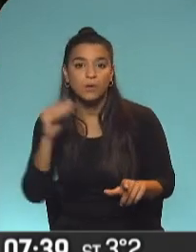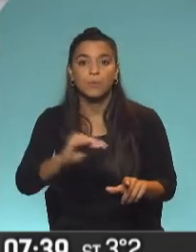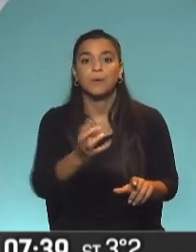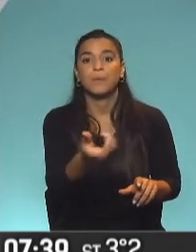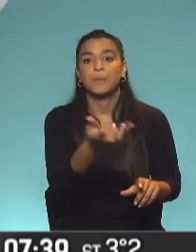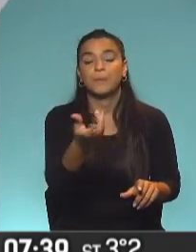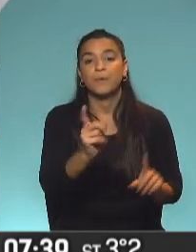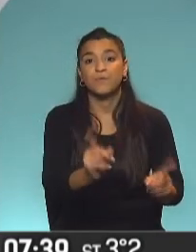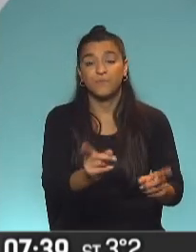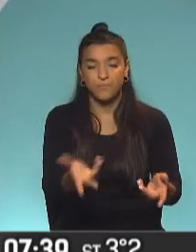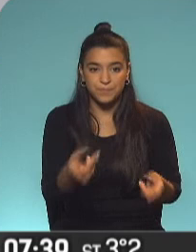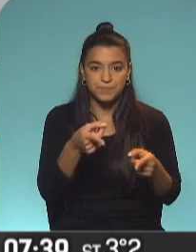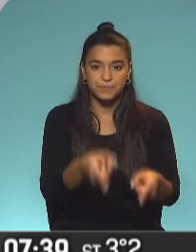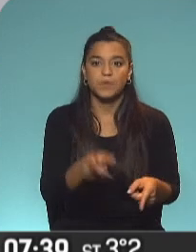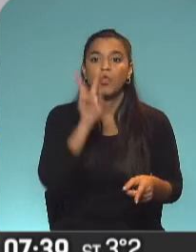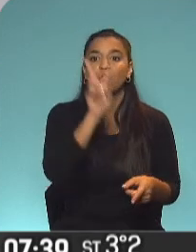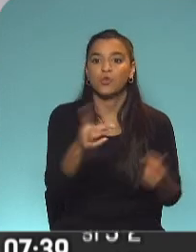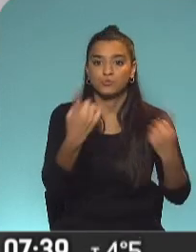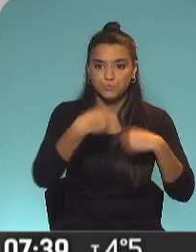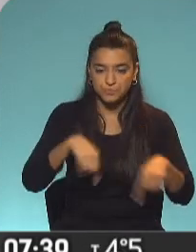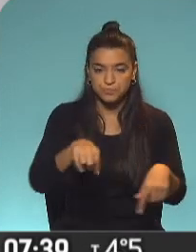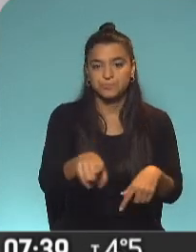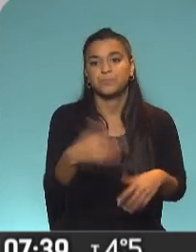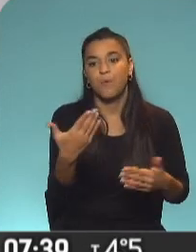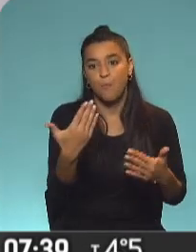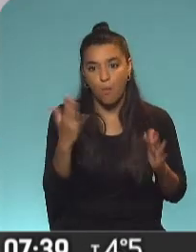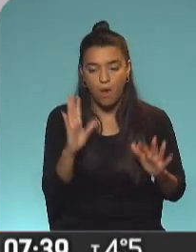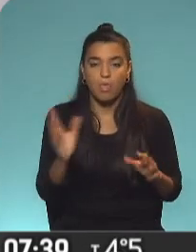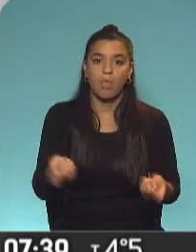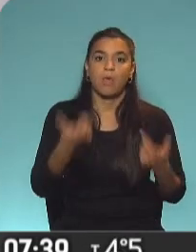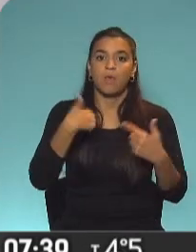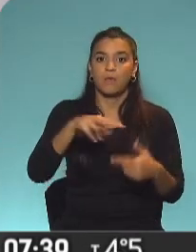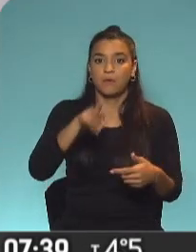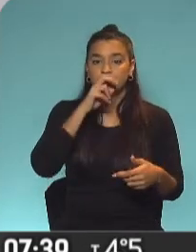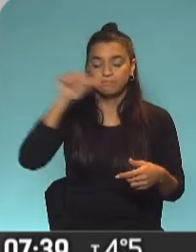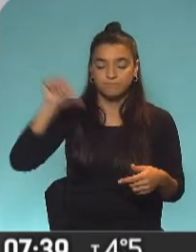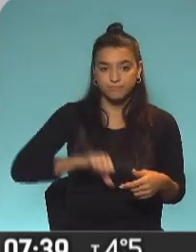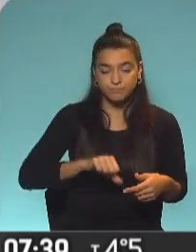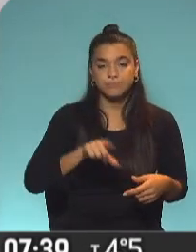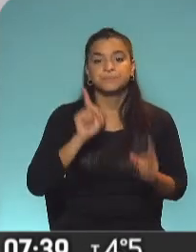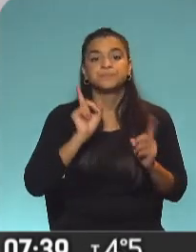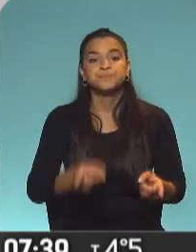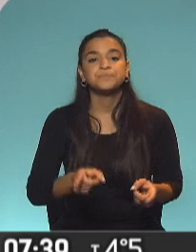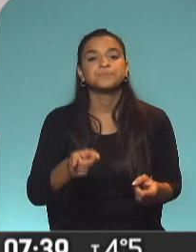hornalla prendida. Totalmente. Entonces ahí tenemos dos elementos por los cuales pueden intoxicarse. Es importante